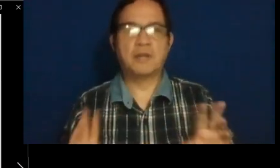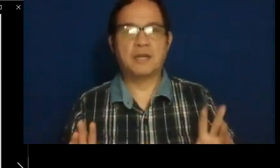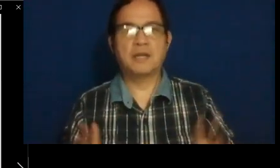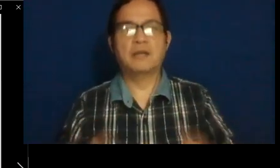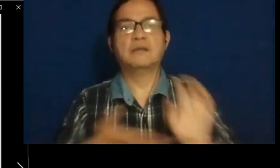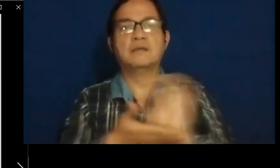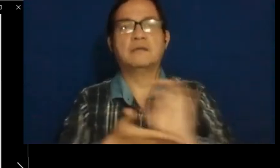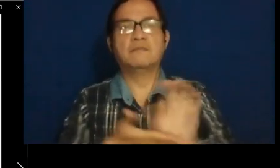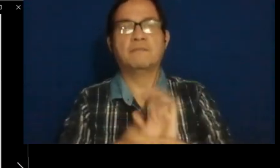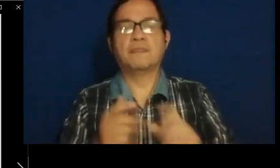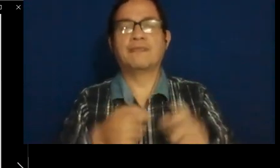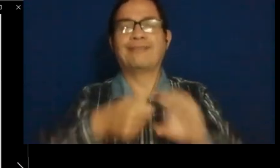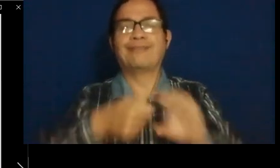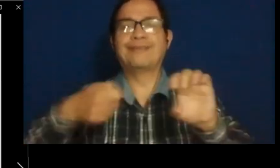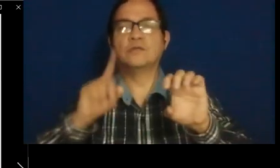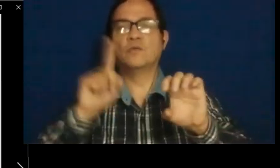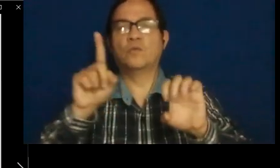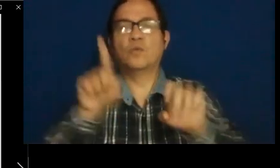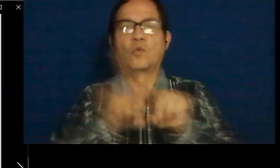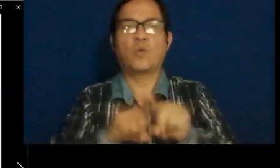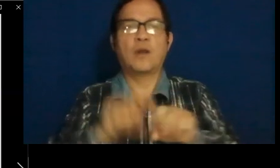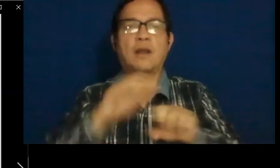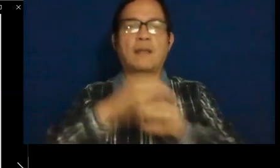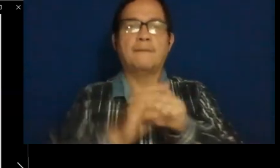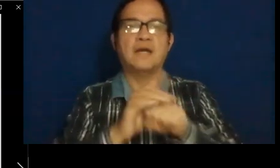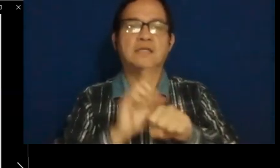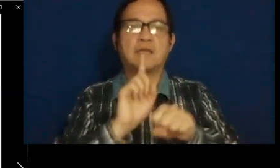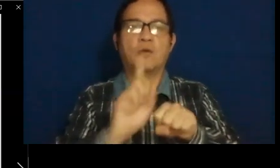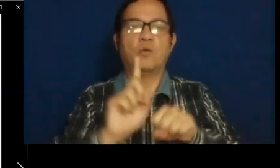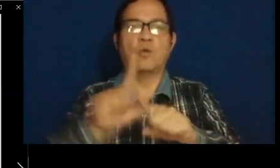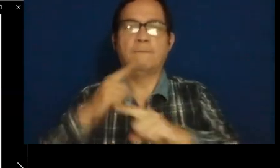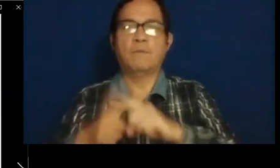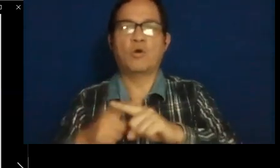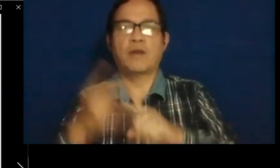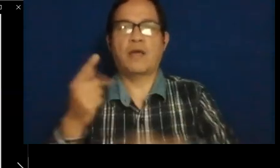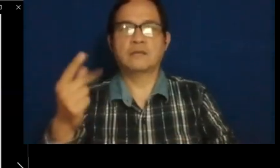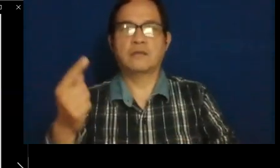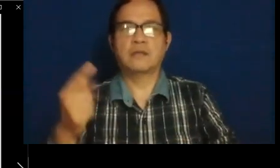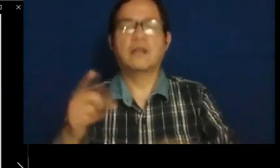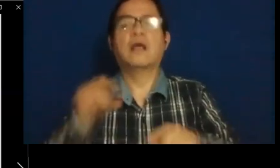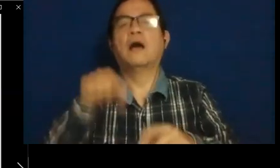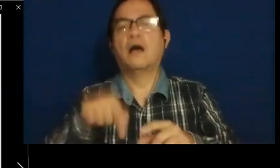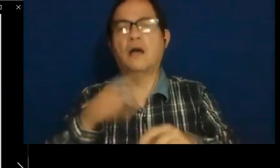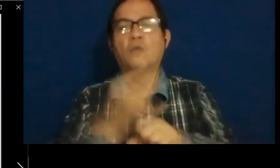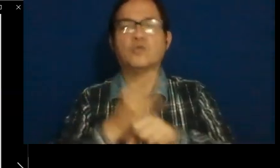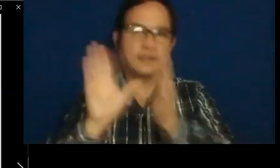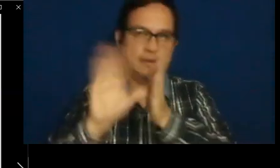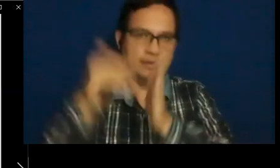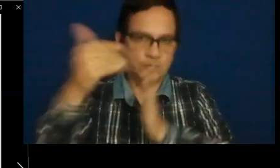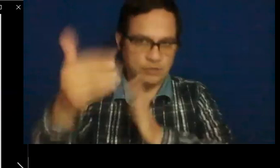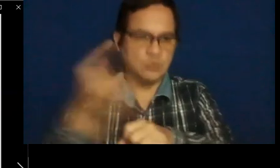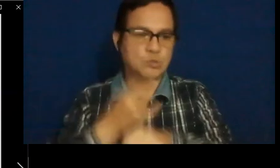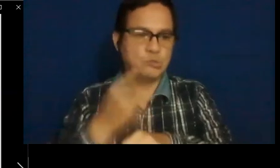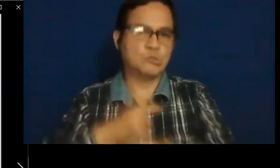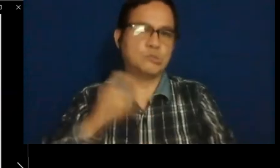Y en este caso la tensión 1 va a ser igual a masa 1 por aceleración. Esta ecuación la voy a utilizar más adelante. Es una ecuación que